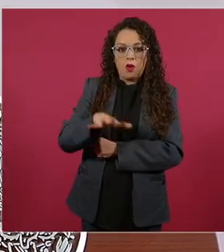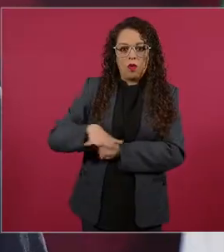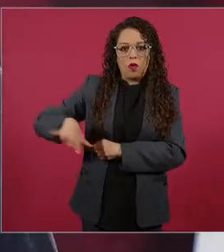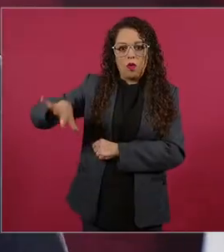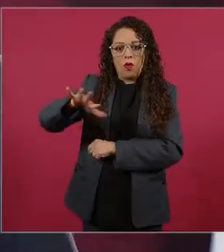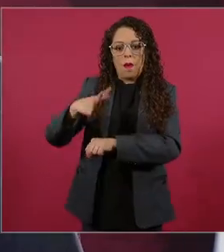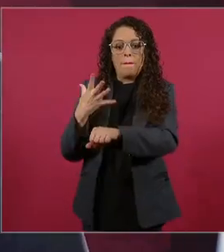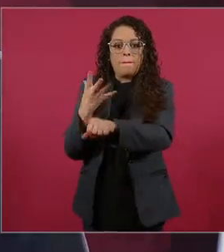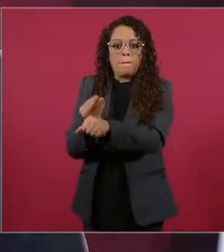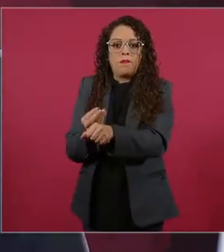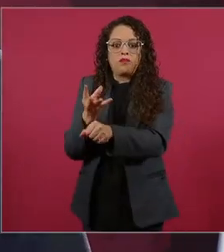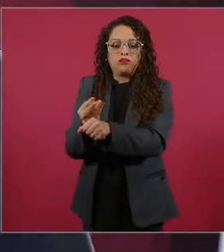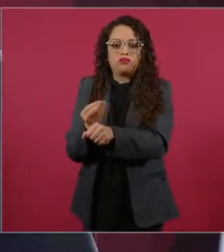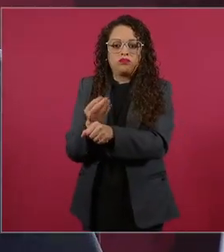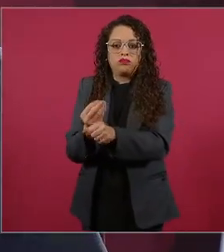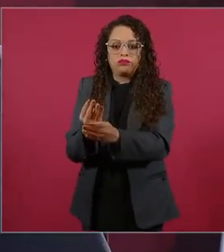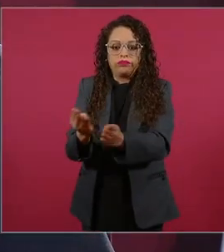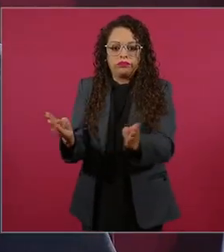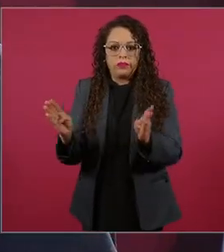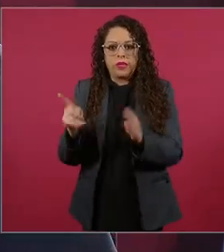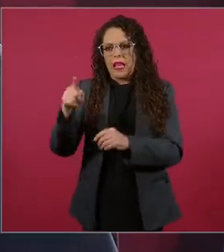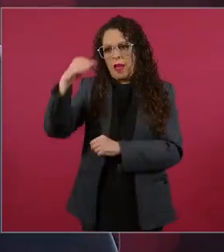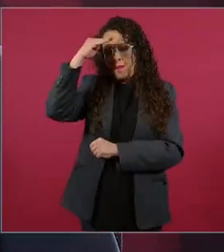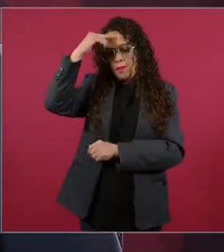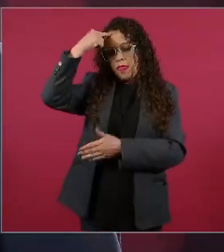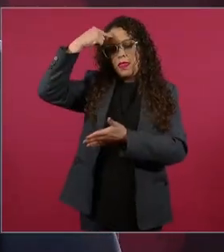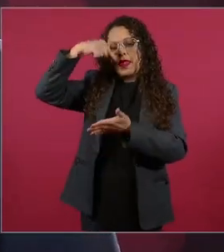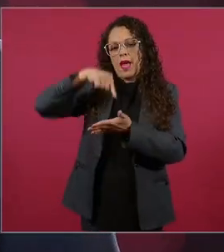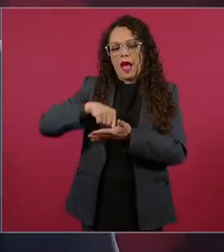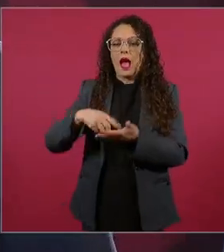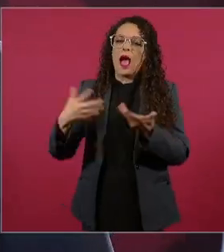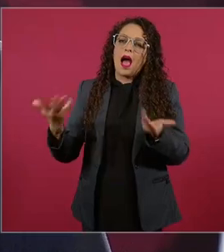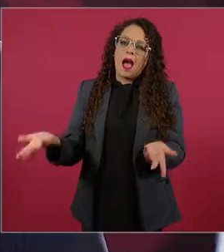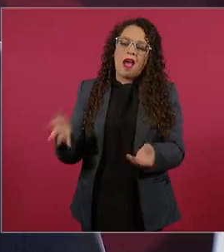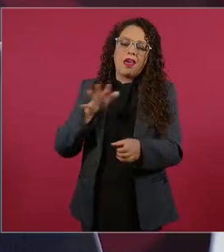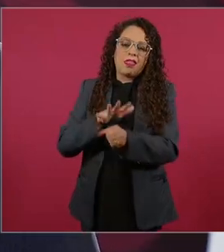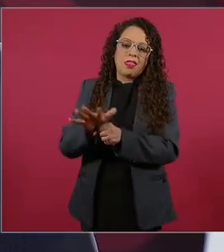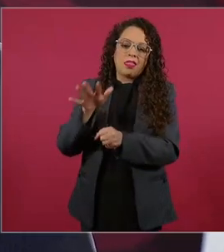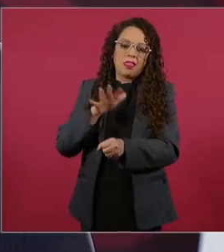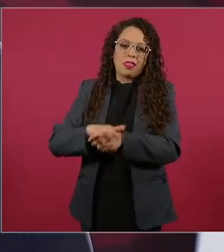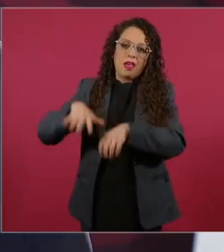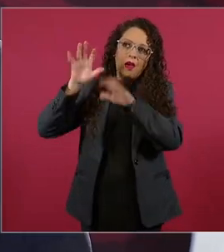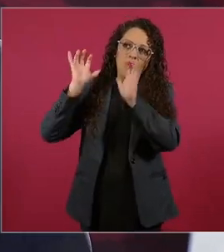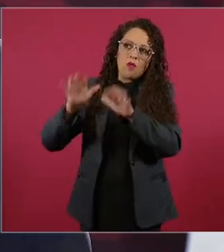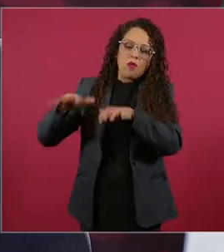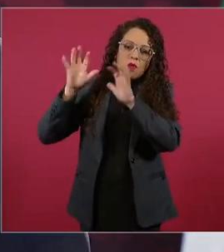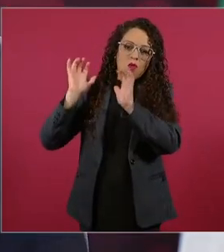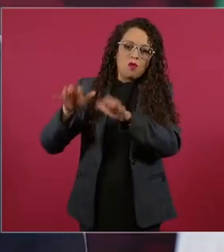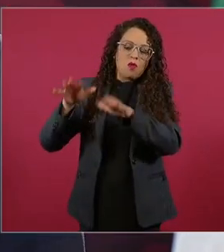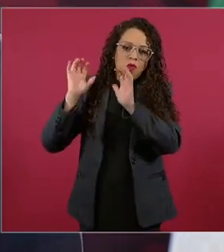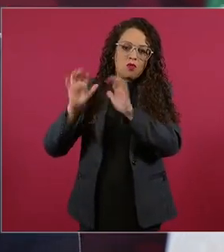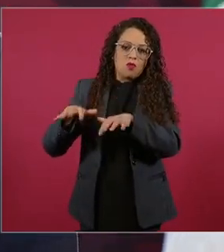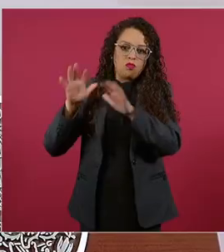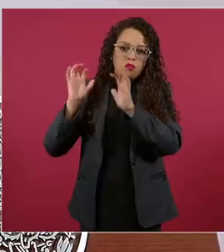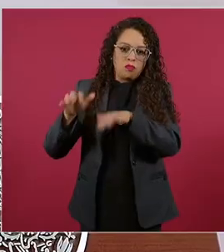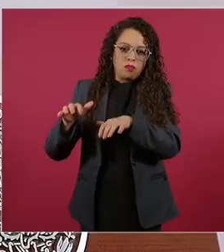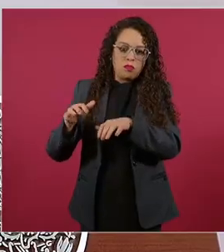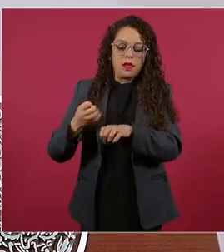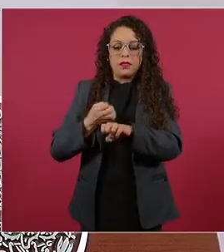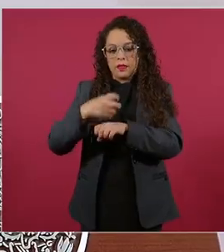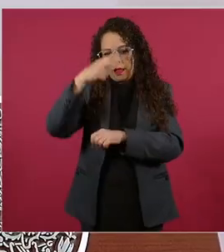todo lo que llueve en el Estado de México, en la Ciudad de